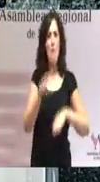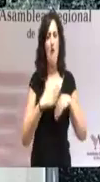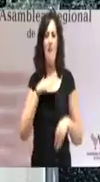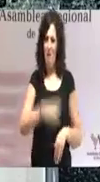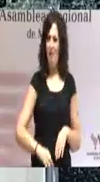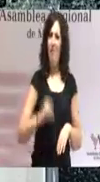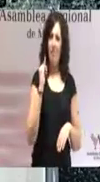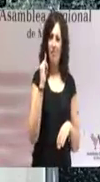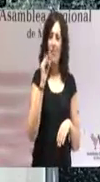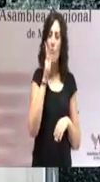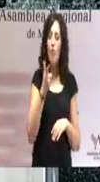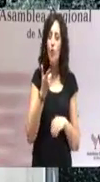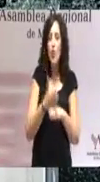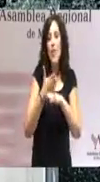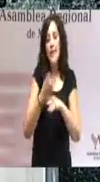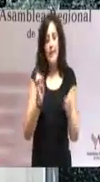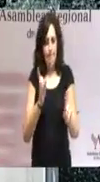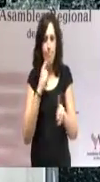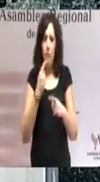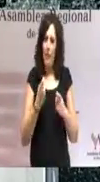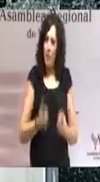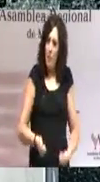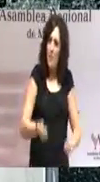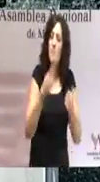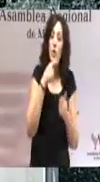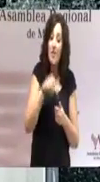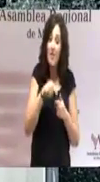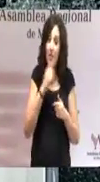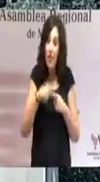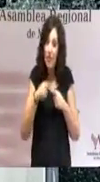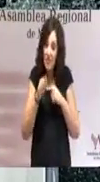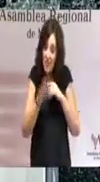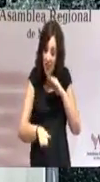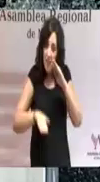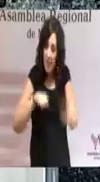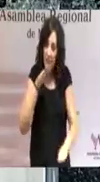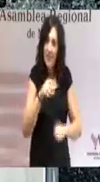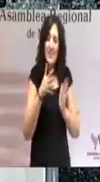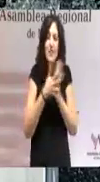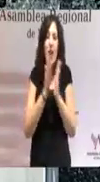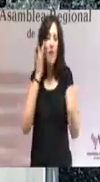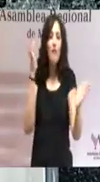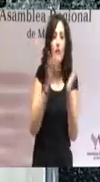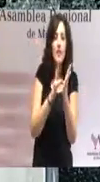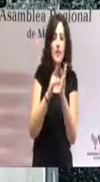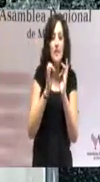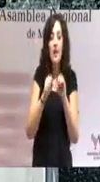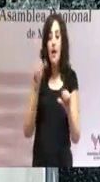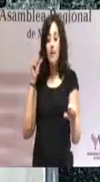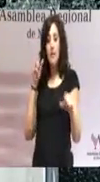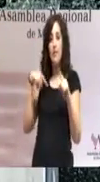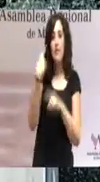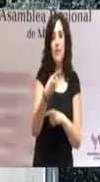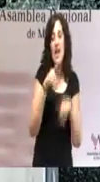esto es fundamental, insisto otra vez, que pongamos una fecha, un antes y un después de las últimas